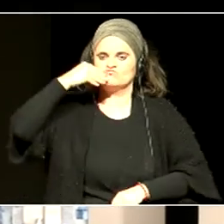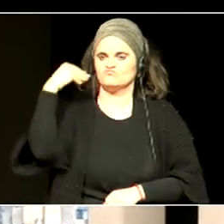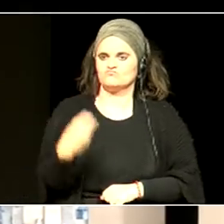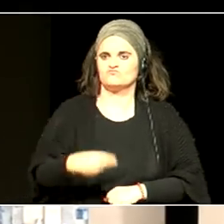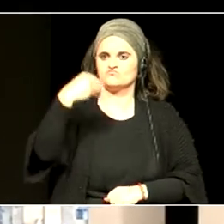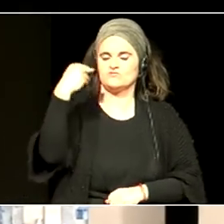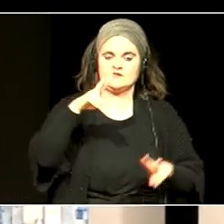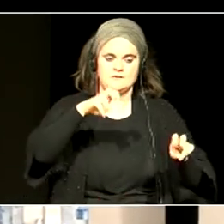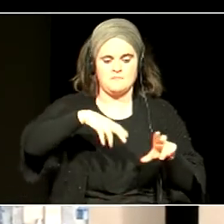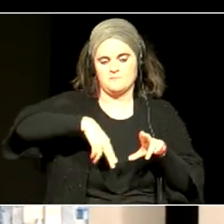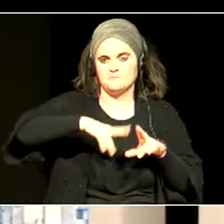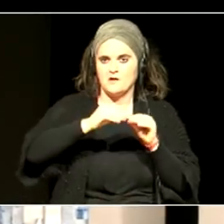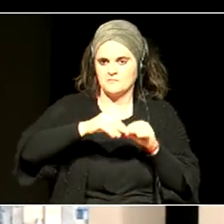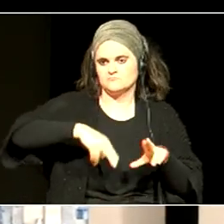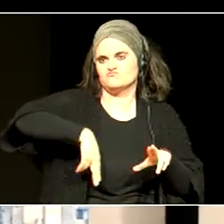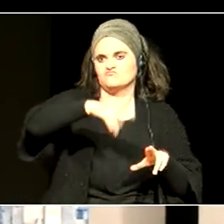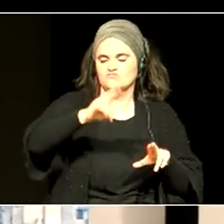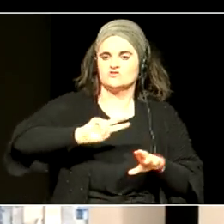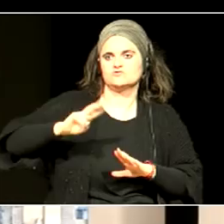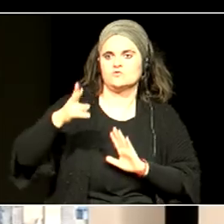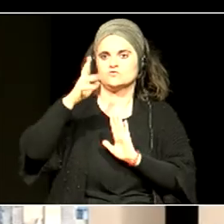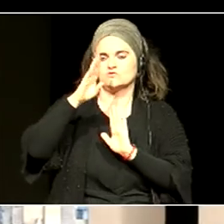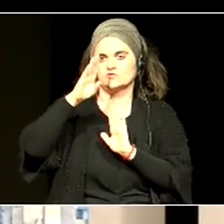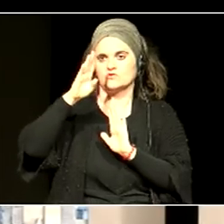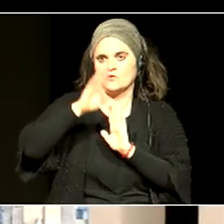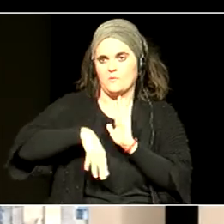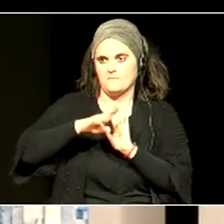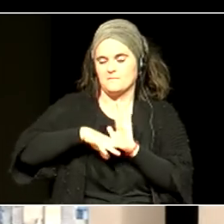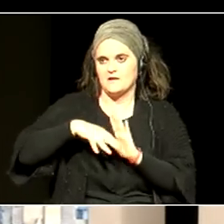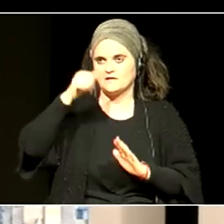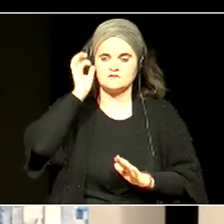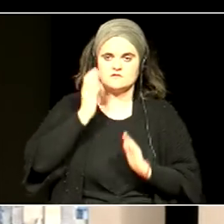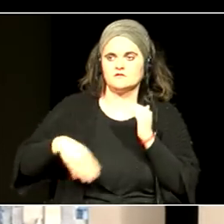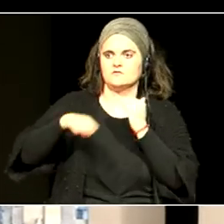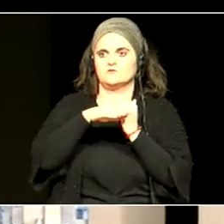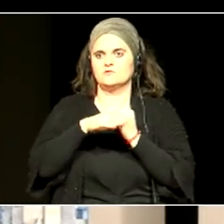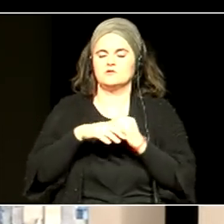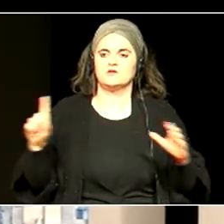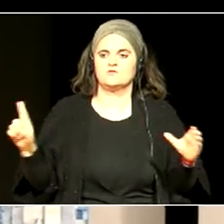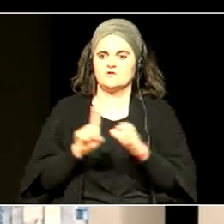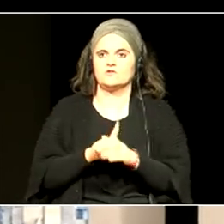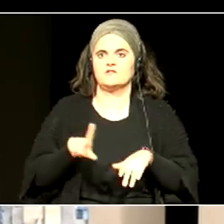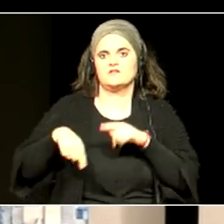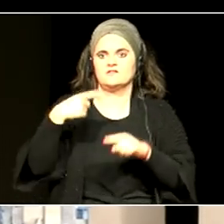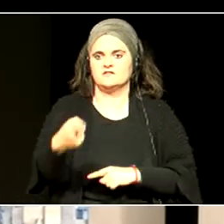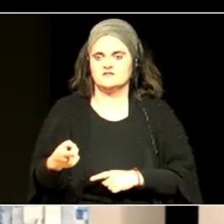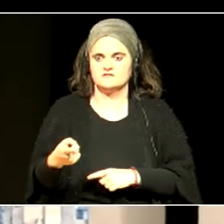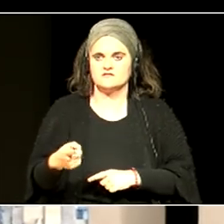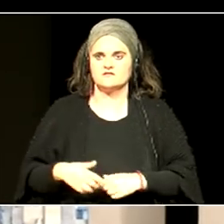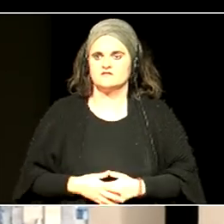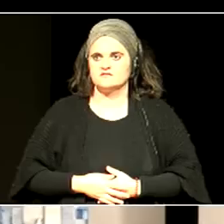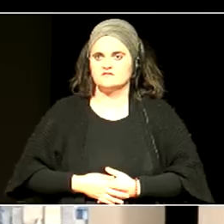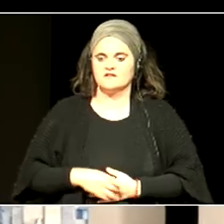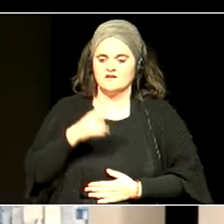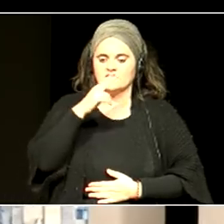sobre el papel vigar en esqu que la gente ha estado trabajando ahí o sea p pum inclus y luego llegas y te dice